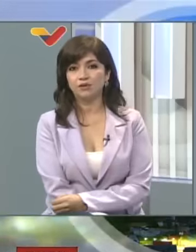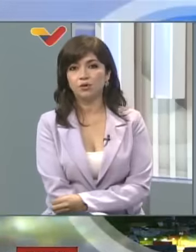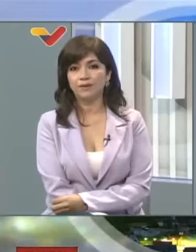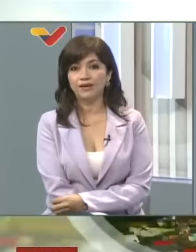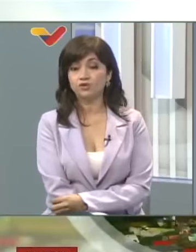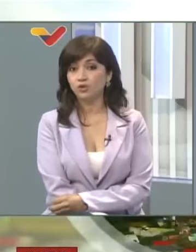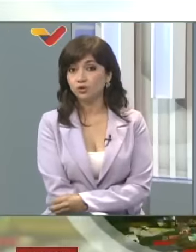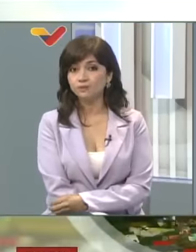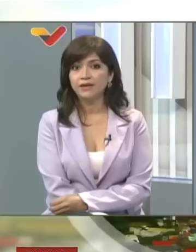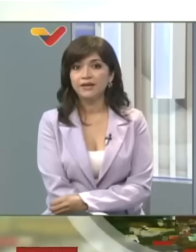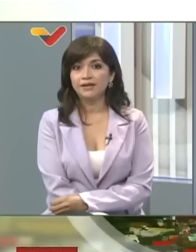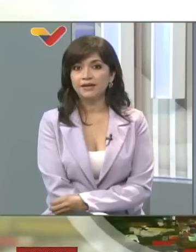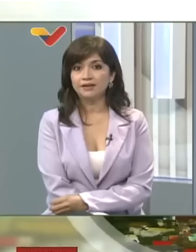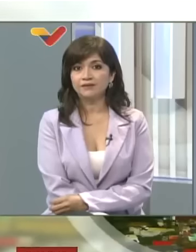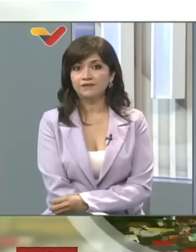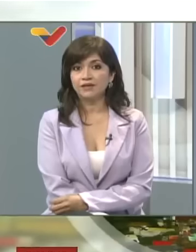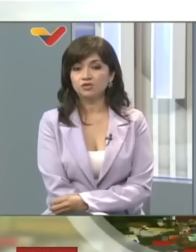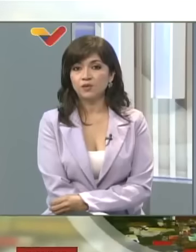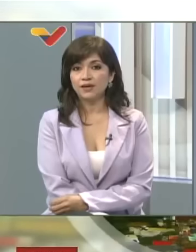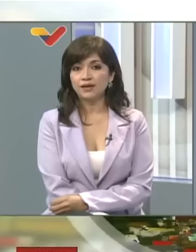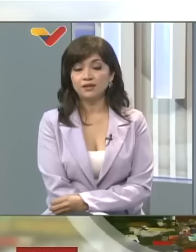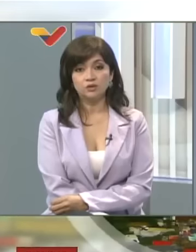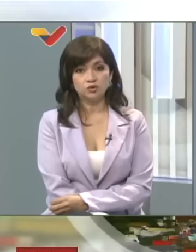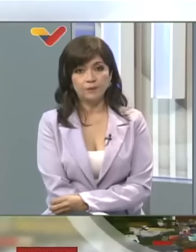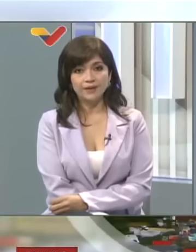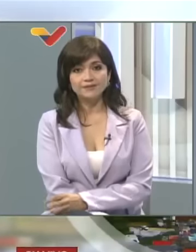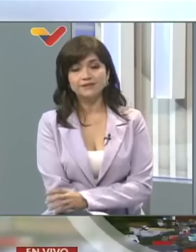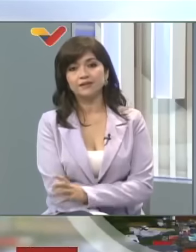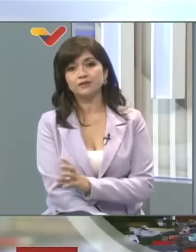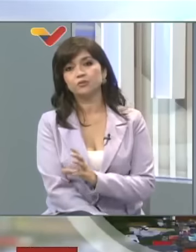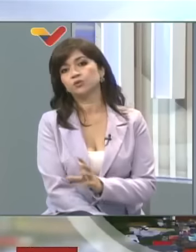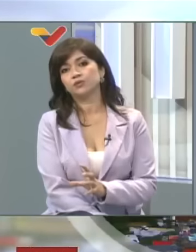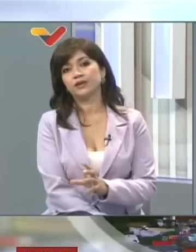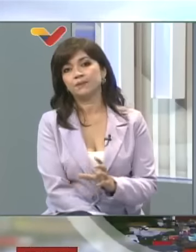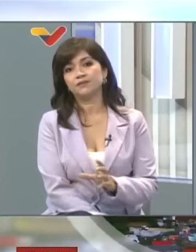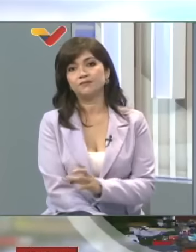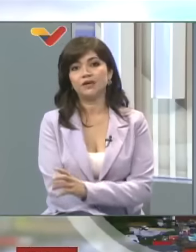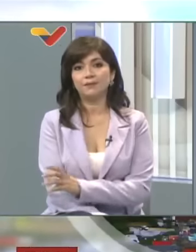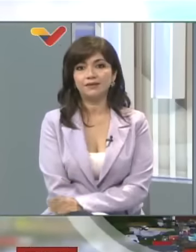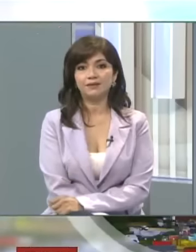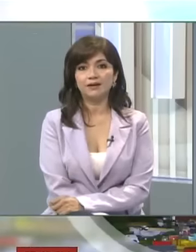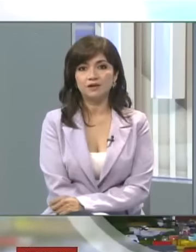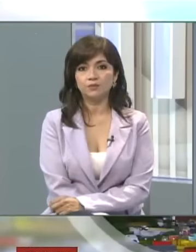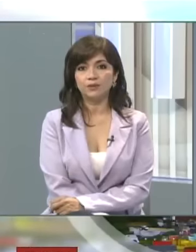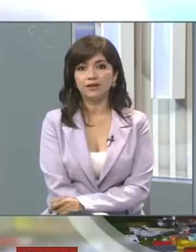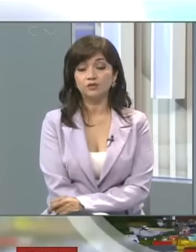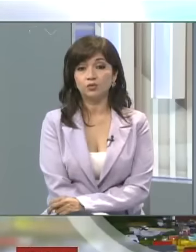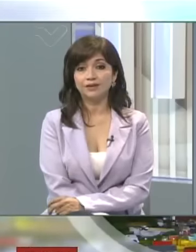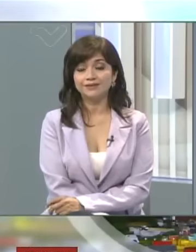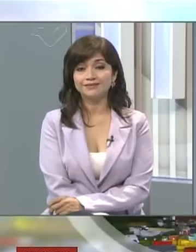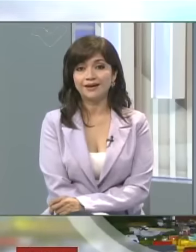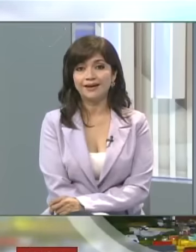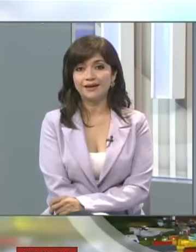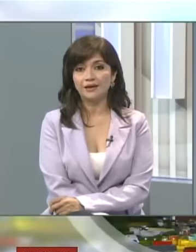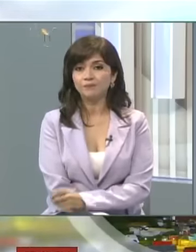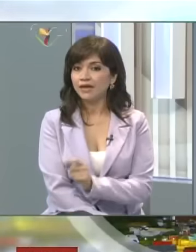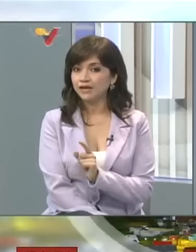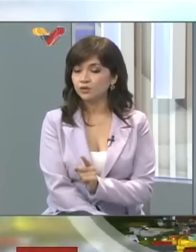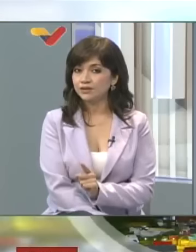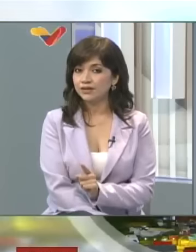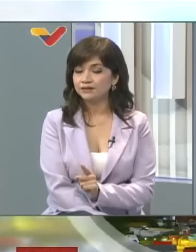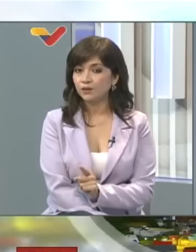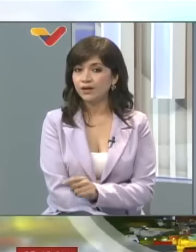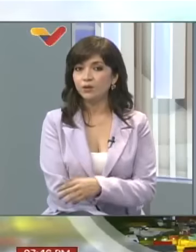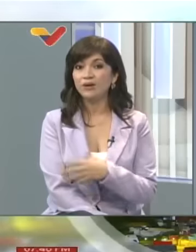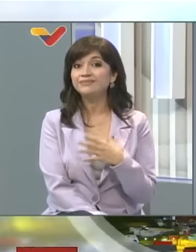intercambio y cooperación que entre Venezuela y otros países, en esta oportunidad específicamente de la República de Turquía, se genera.